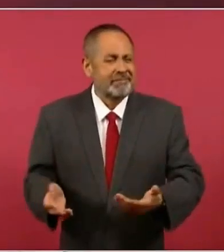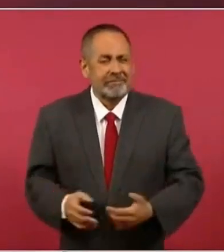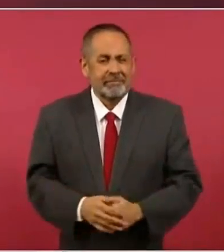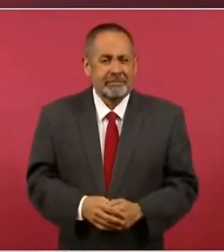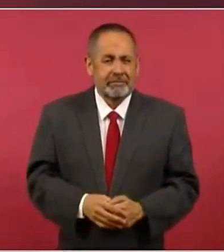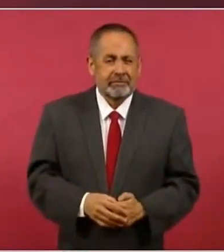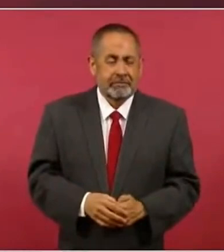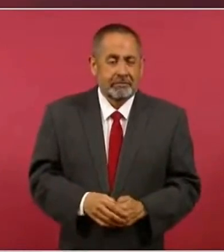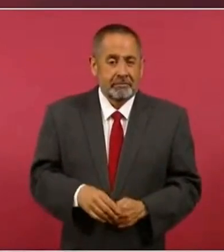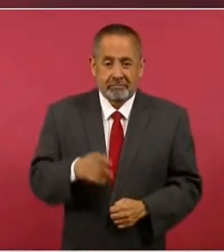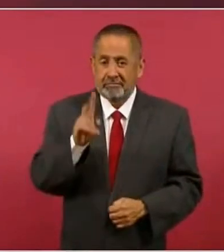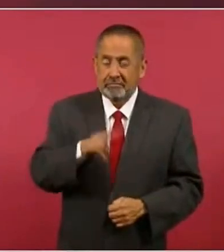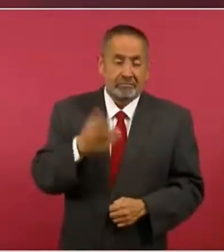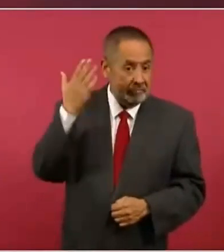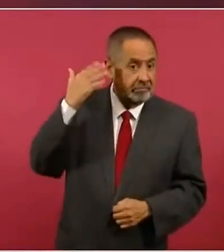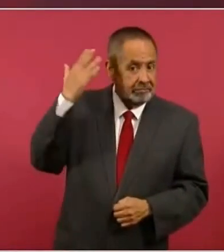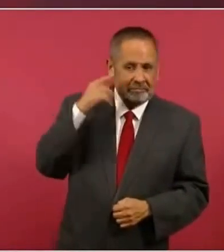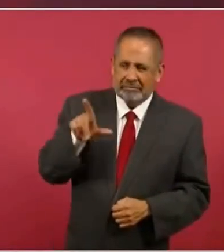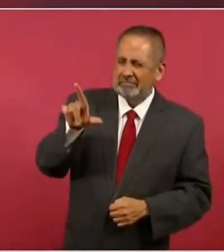humillante